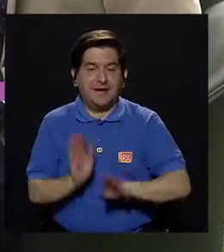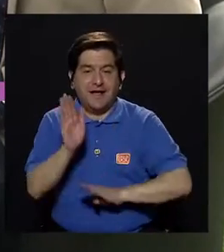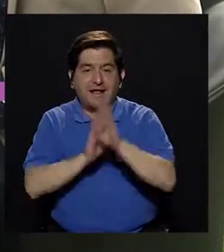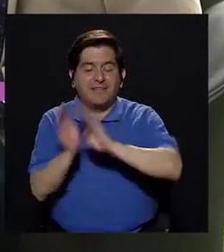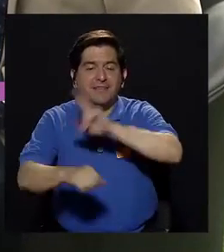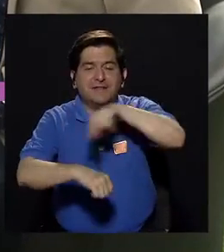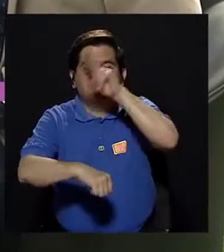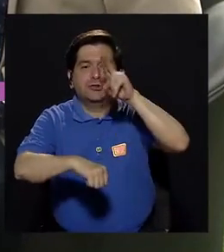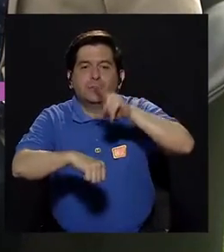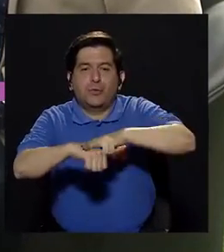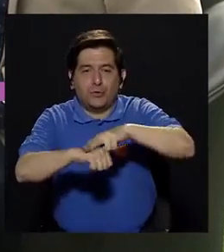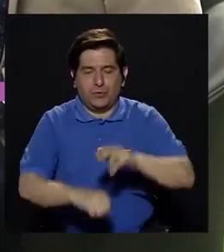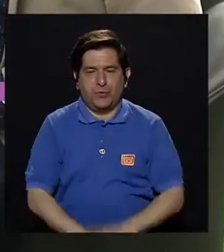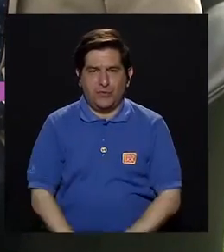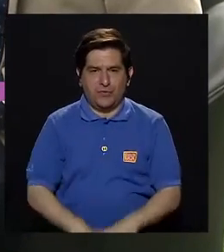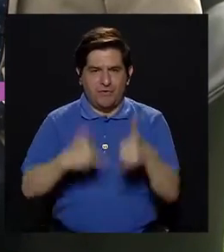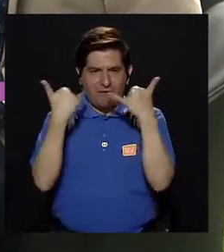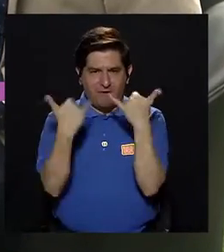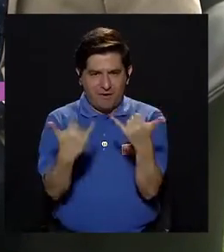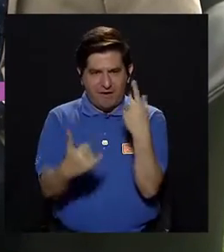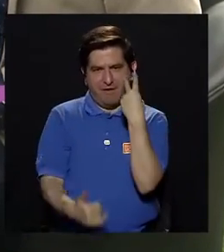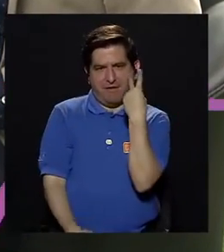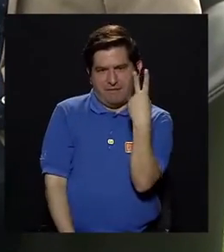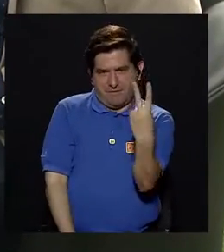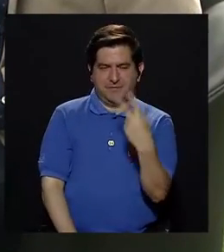desarrolla normalmente y se ha visto